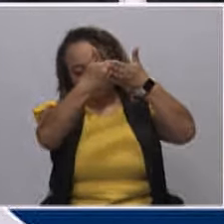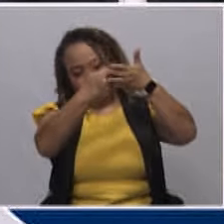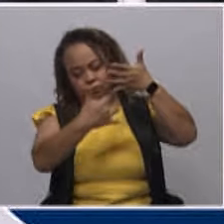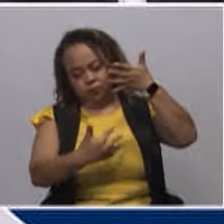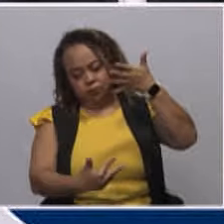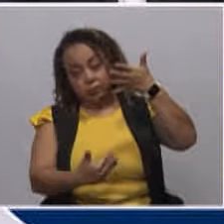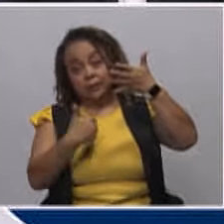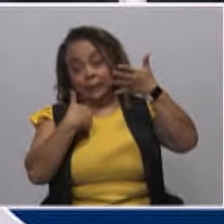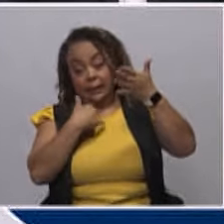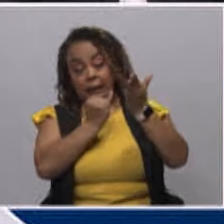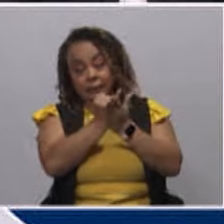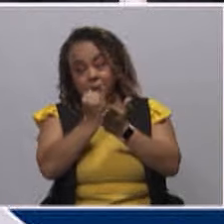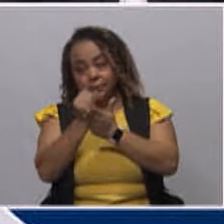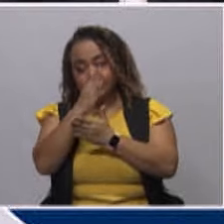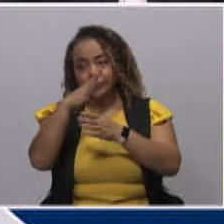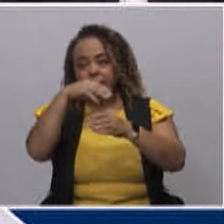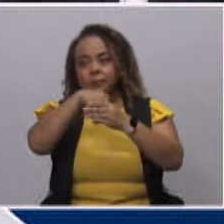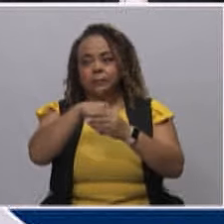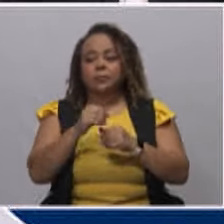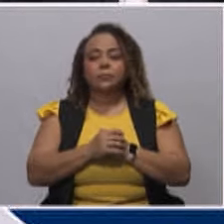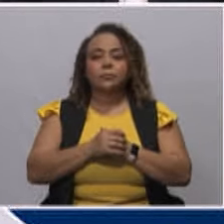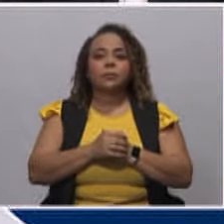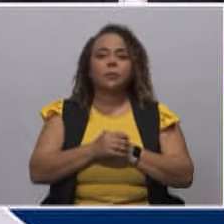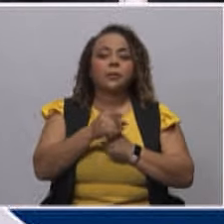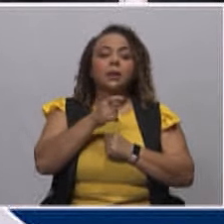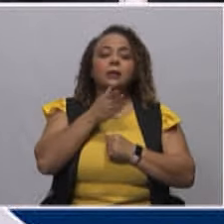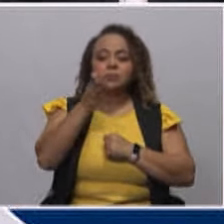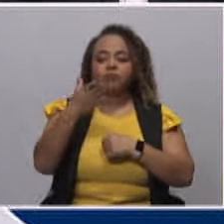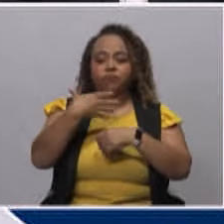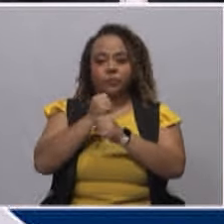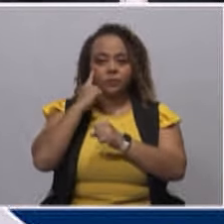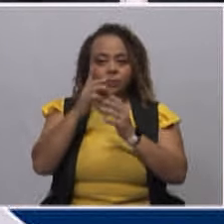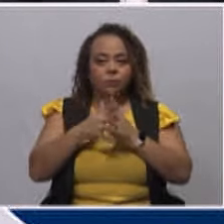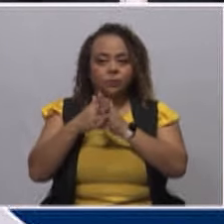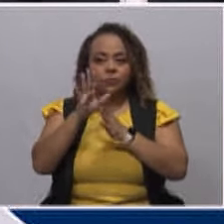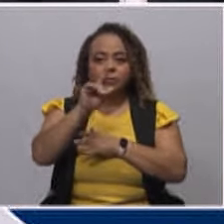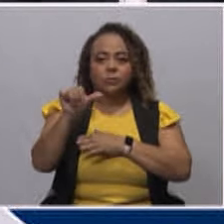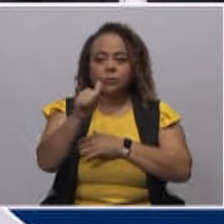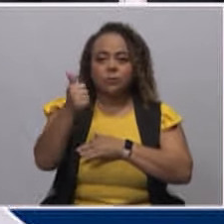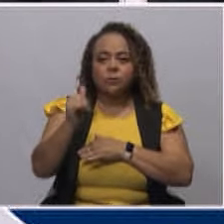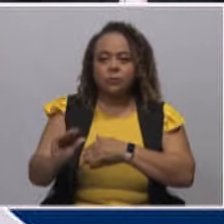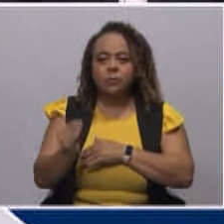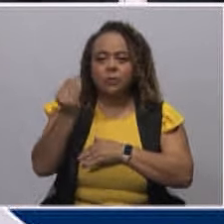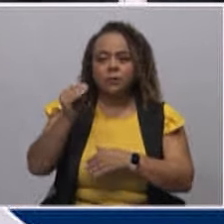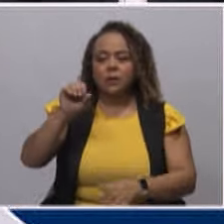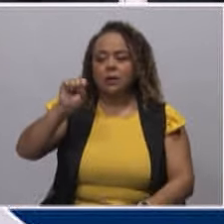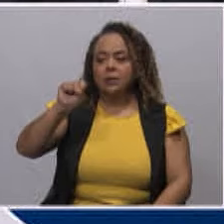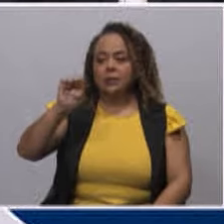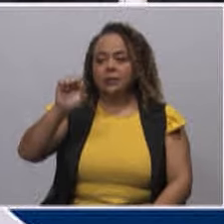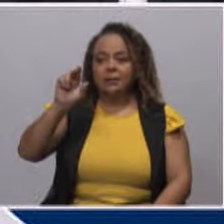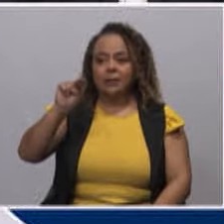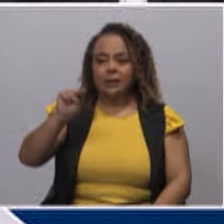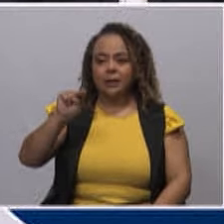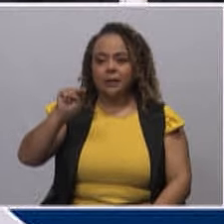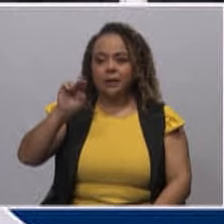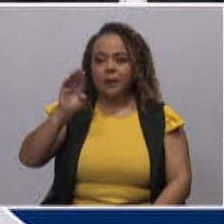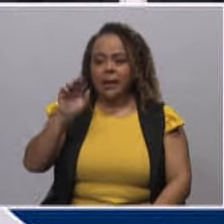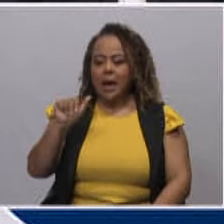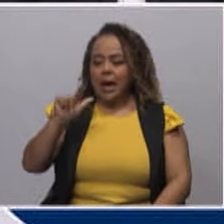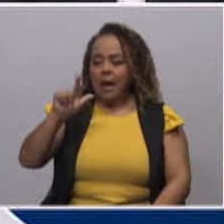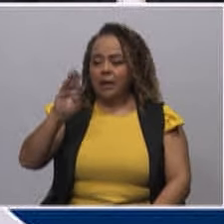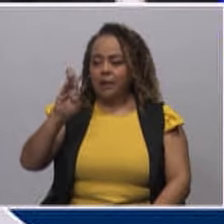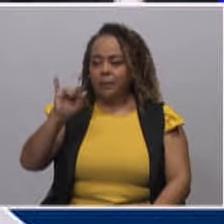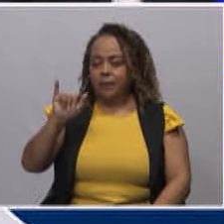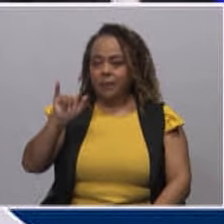tenía cuteo incluía esa gira que hizo por Estados Unidos y el otro es este muchacho al brickton que al britton